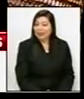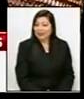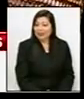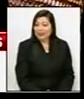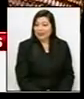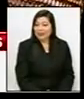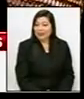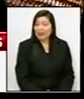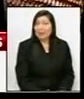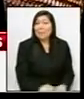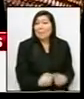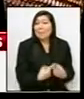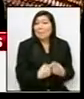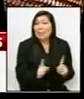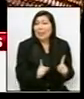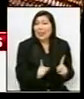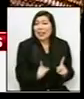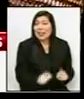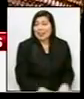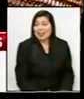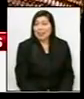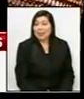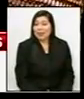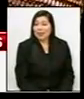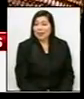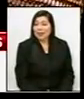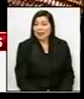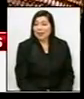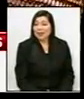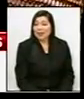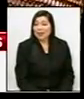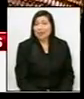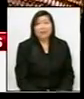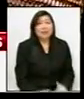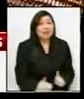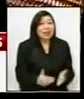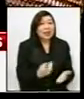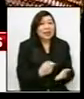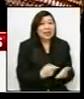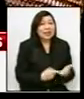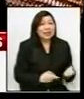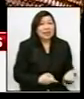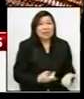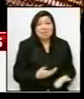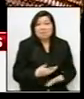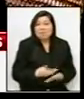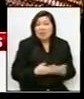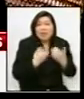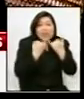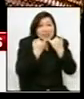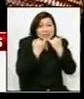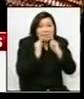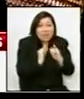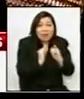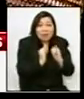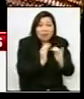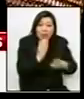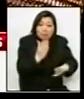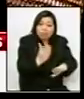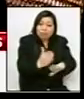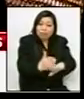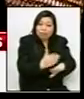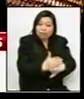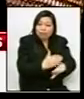al patrocinio ilegal, pero, como repito, más estoy en la línea de que por lo menos el informe ha debido desarrollar, así